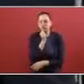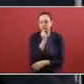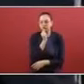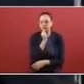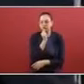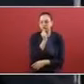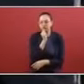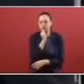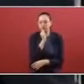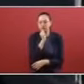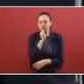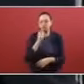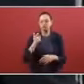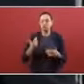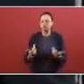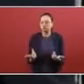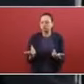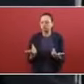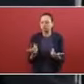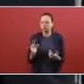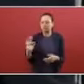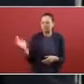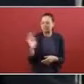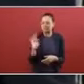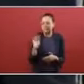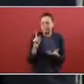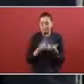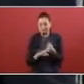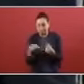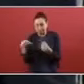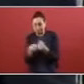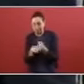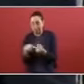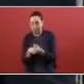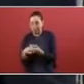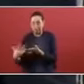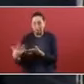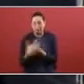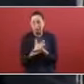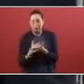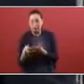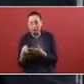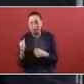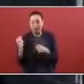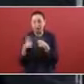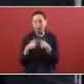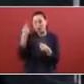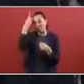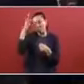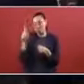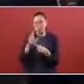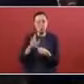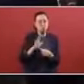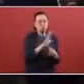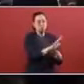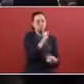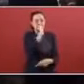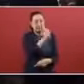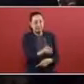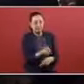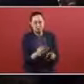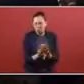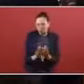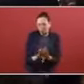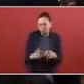aplicaría este tema de la posibilidad de un enriquecimiento oculto por no declarar los bienes que se poseen. Sí, muchas